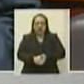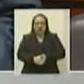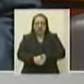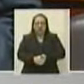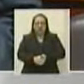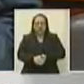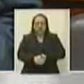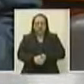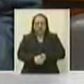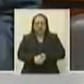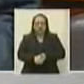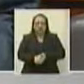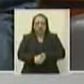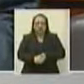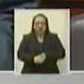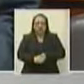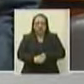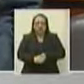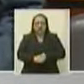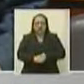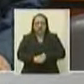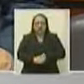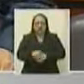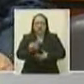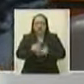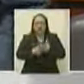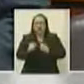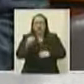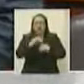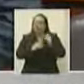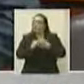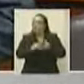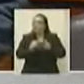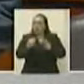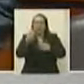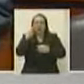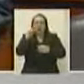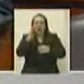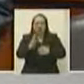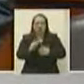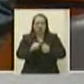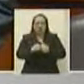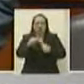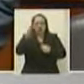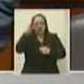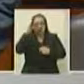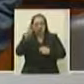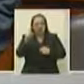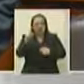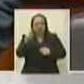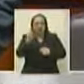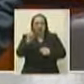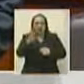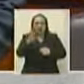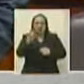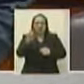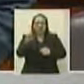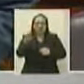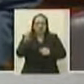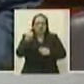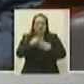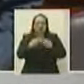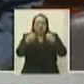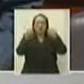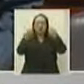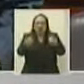Culmina el congreso. Que se construya en Madre de Dios la policía de oficiales, para que se